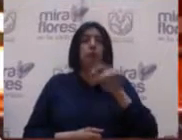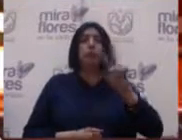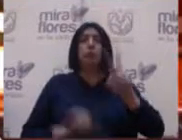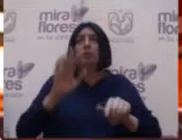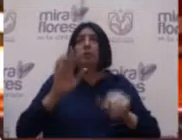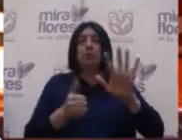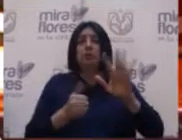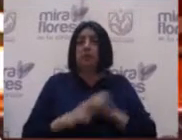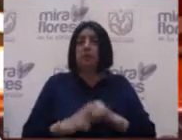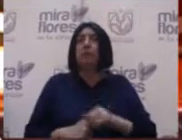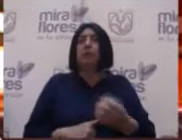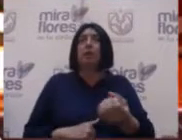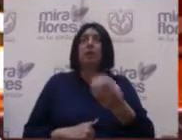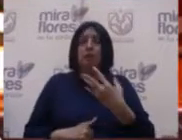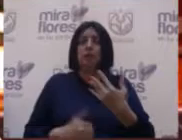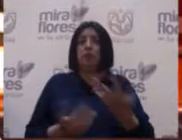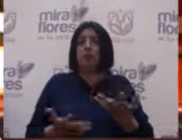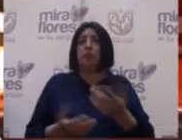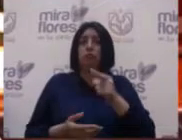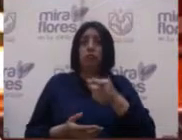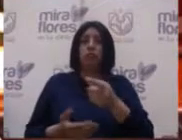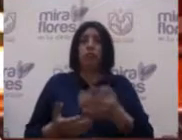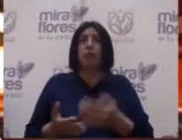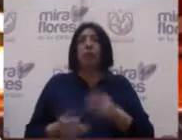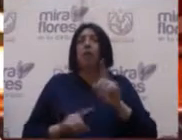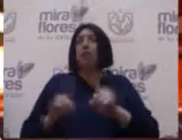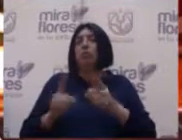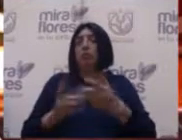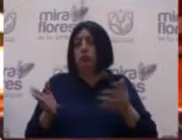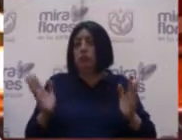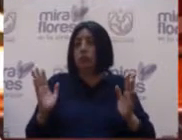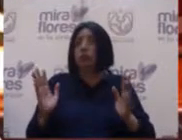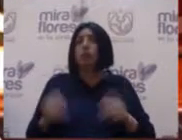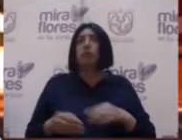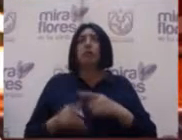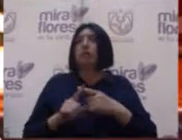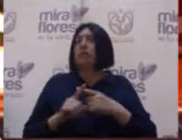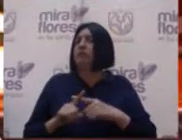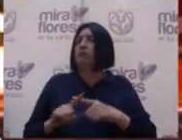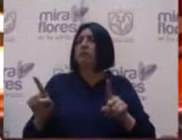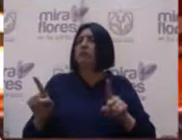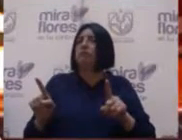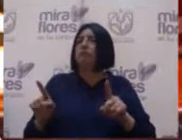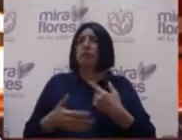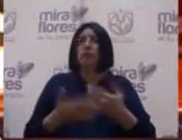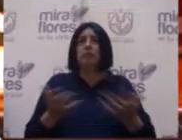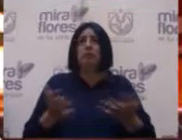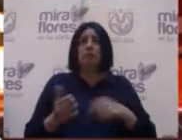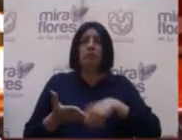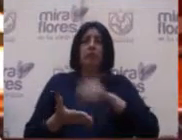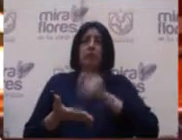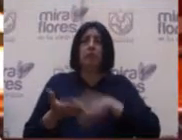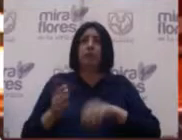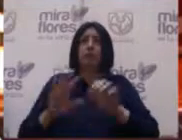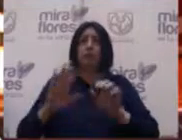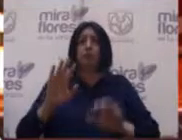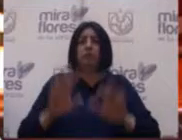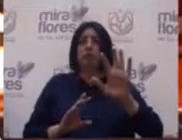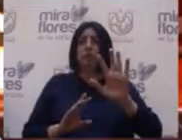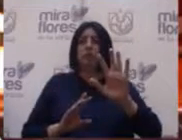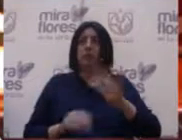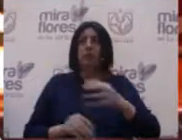2016 y ha dicho usted en su discurso algunas cosas que difieren sustancialmente de lo que ha afirmado el día